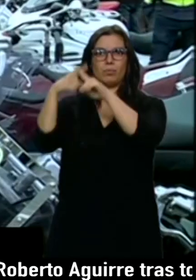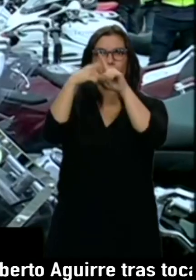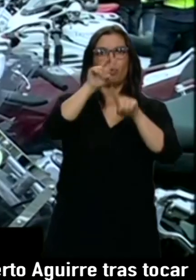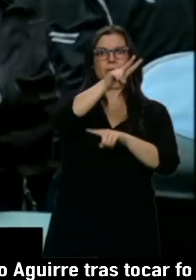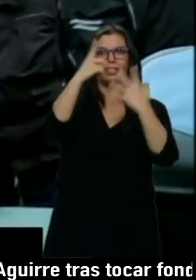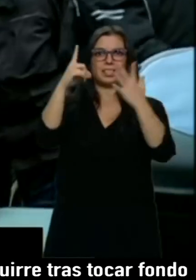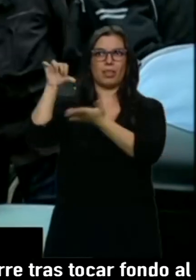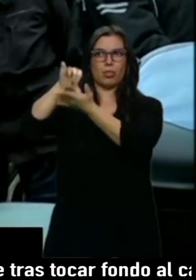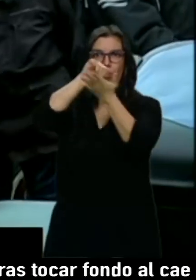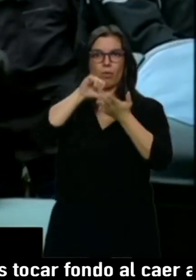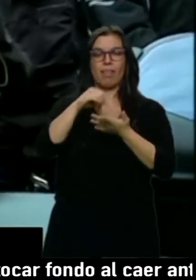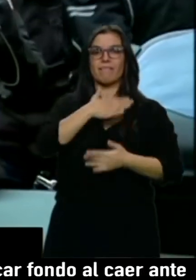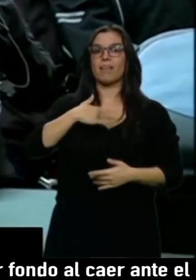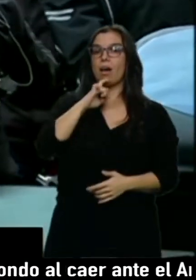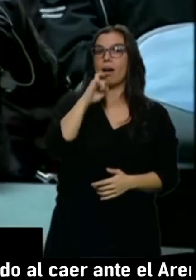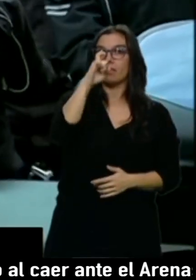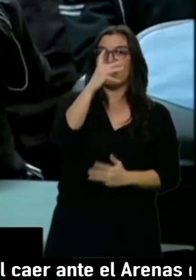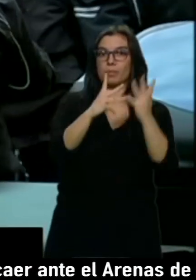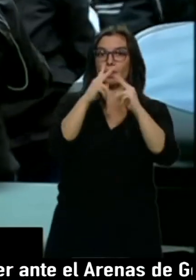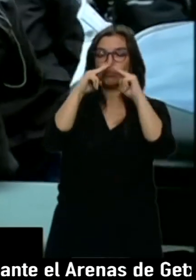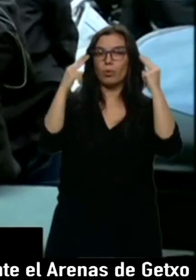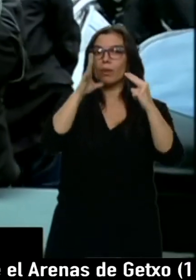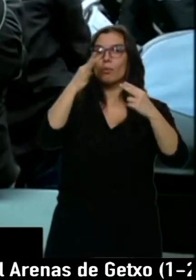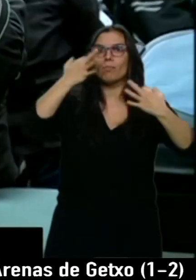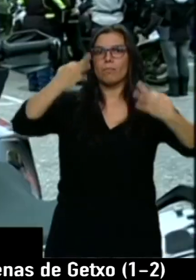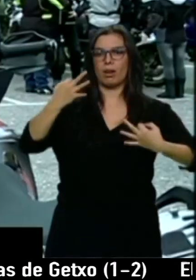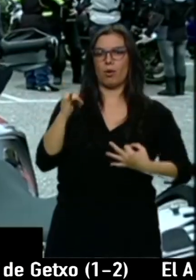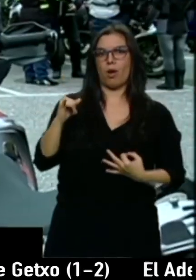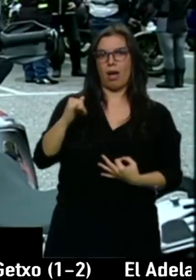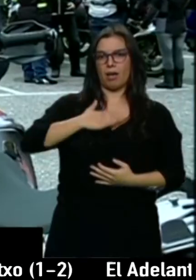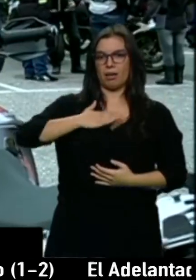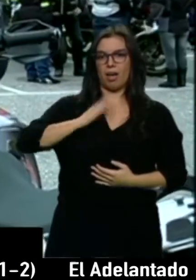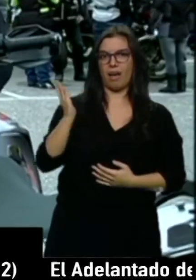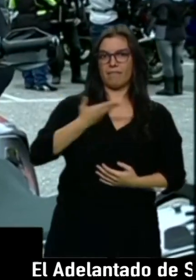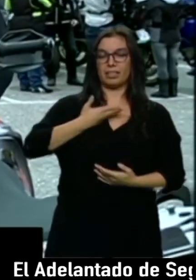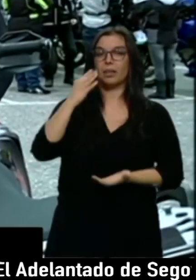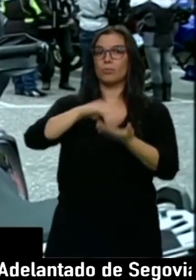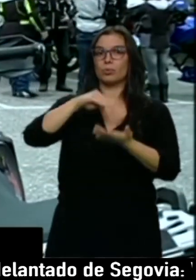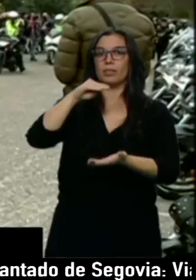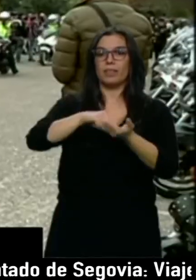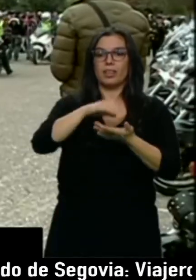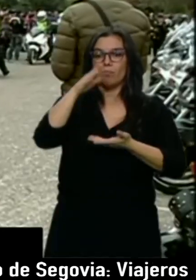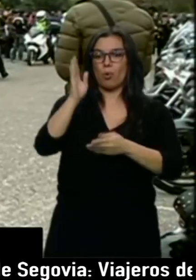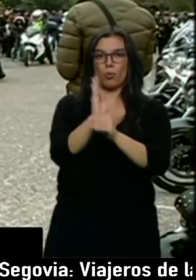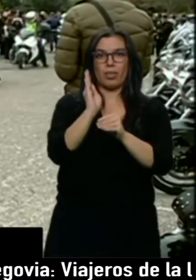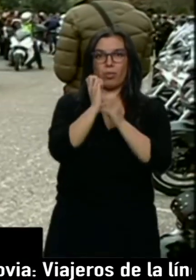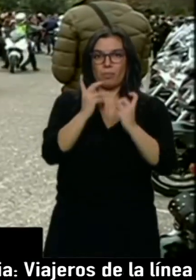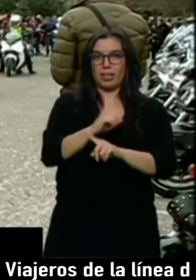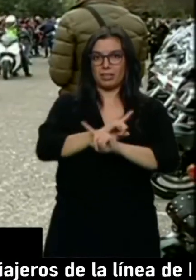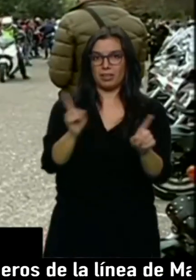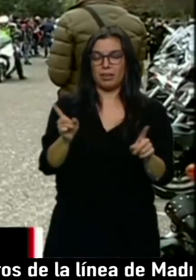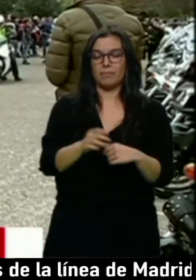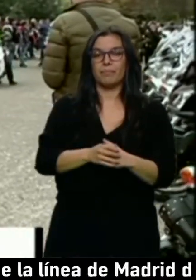a las administraciones de los peligros que se encuentran en las carreteras debido, en muchos casos, a su mal estado. Pero además denuncian